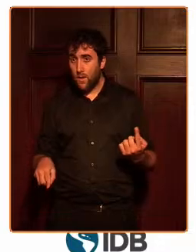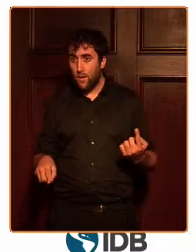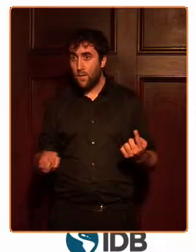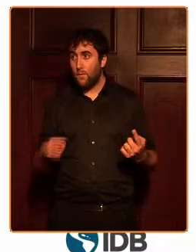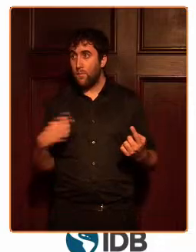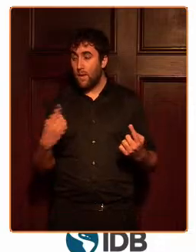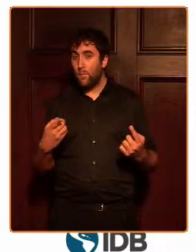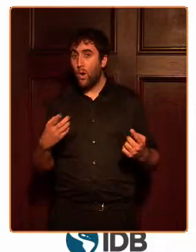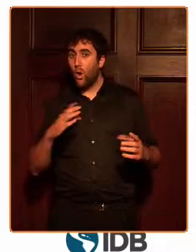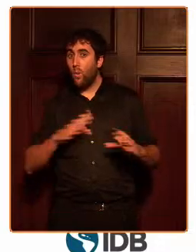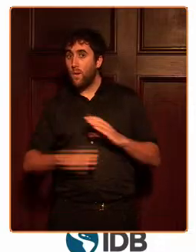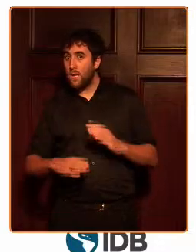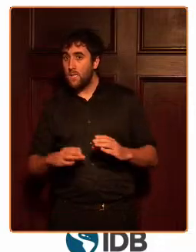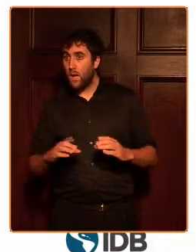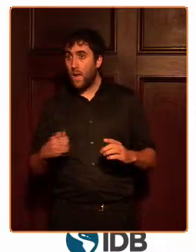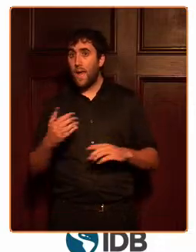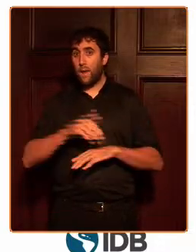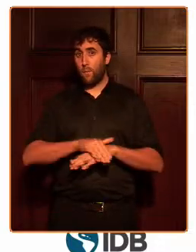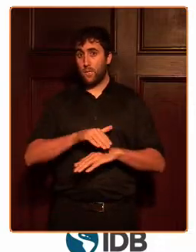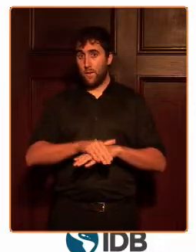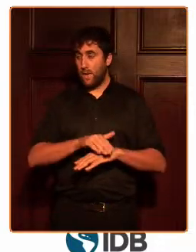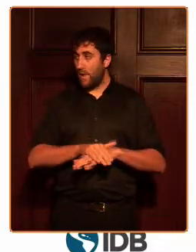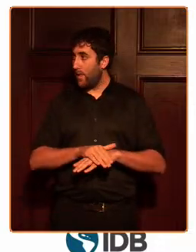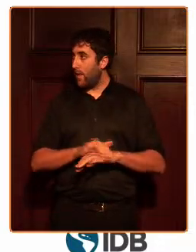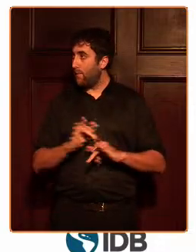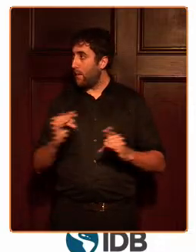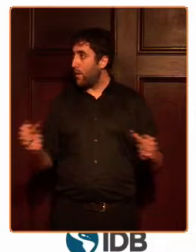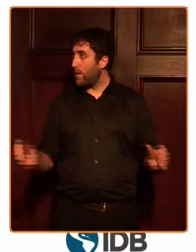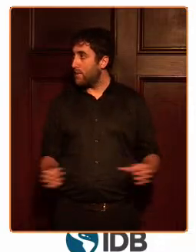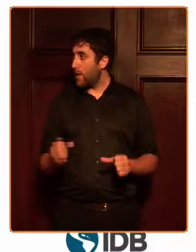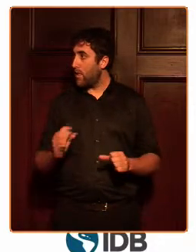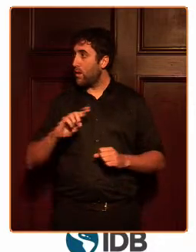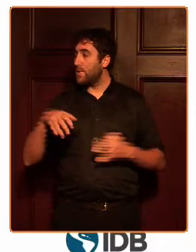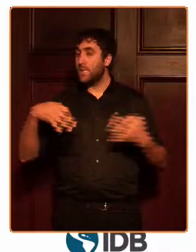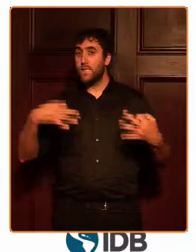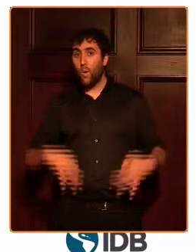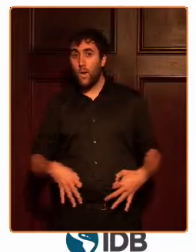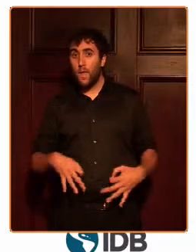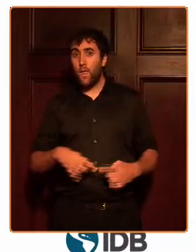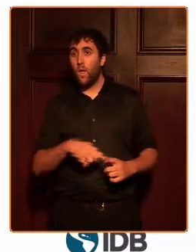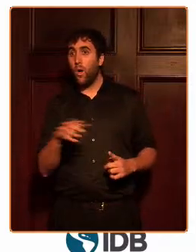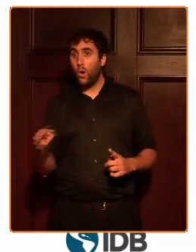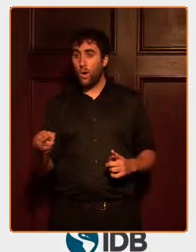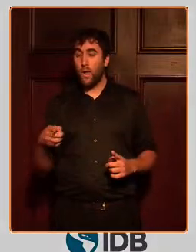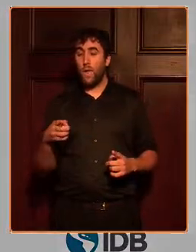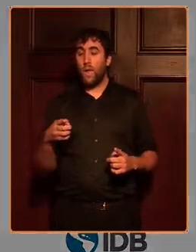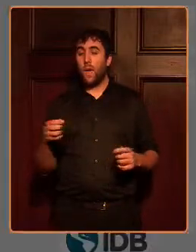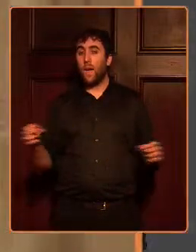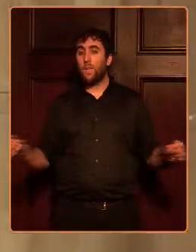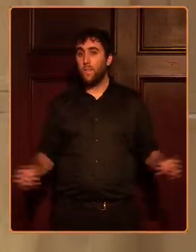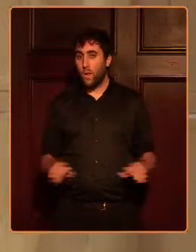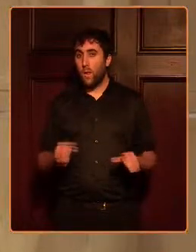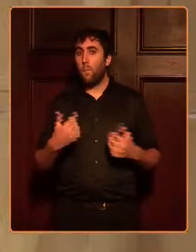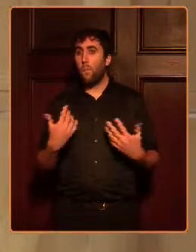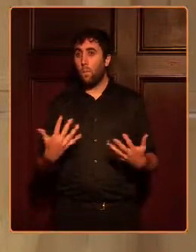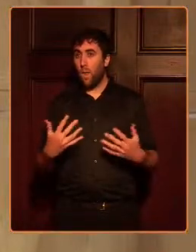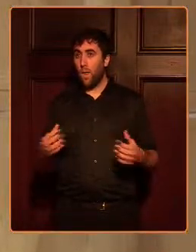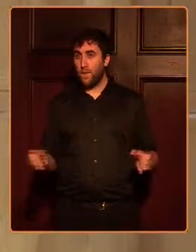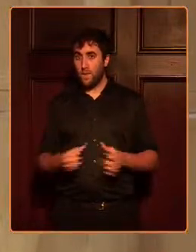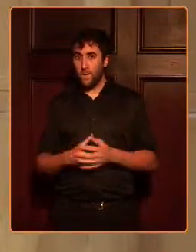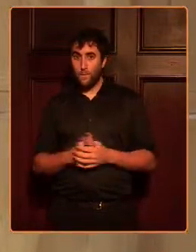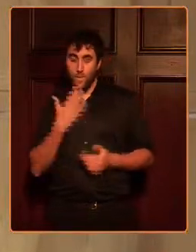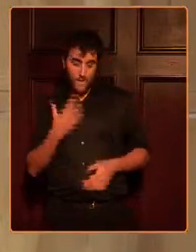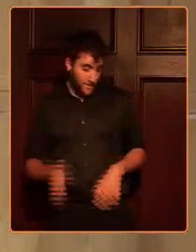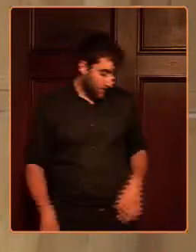pública tenemos la responsabilidad de asegurarnos que tienen todas las condiciones para que se puedan adaptar.